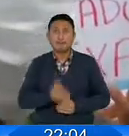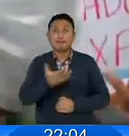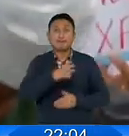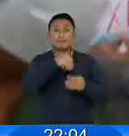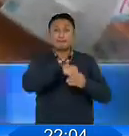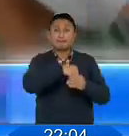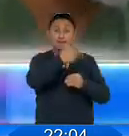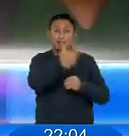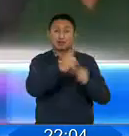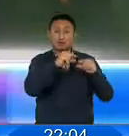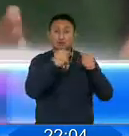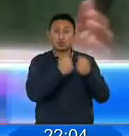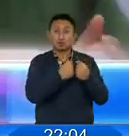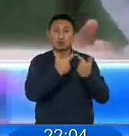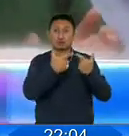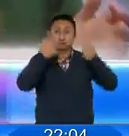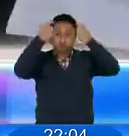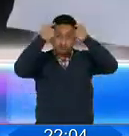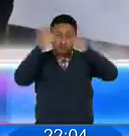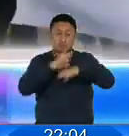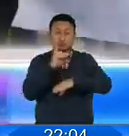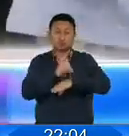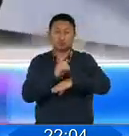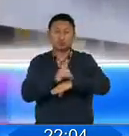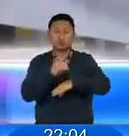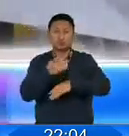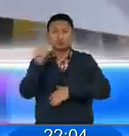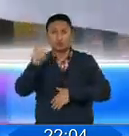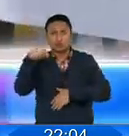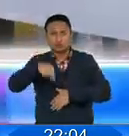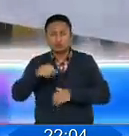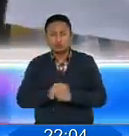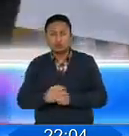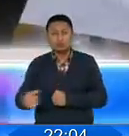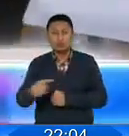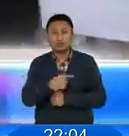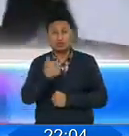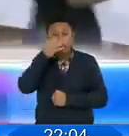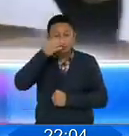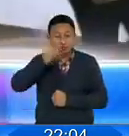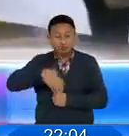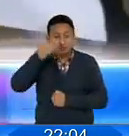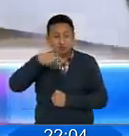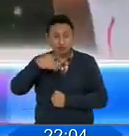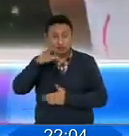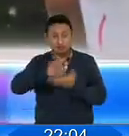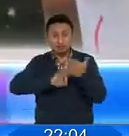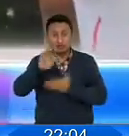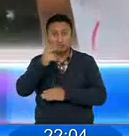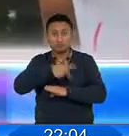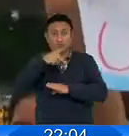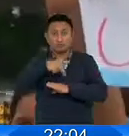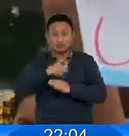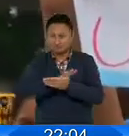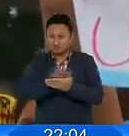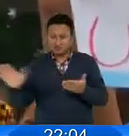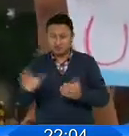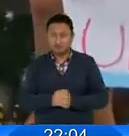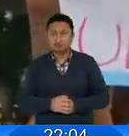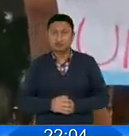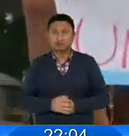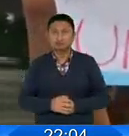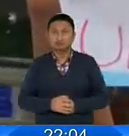exteriores, un grupo de graduados de medicina exigía la eliminación del examen de habilitación profesional,